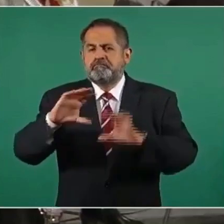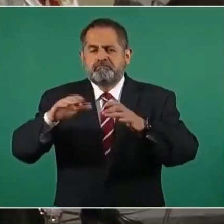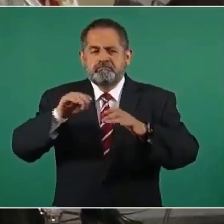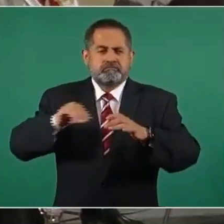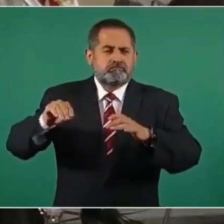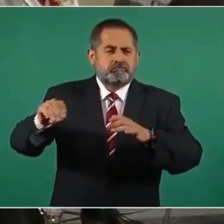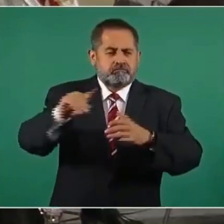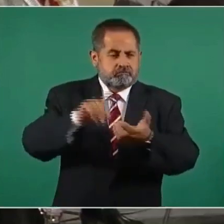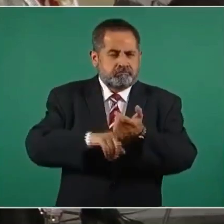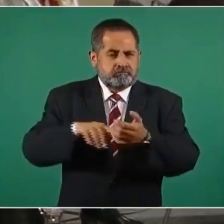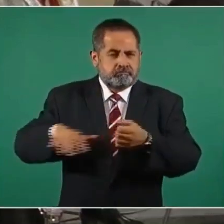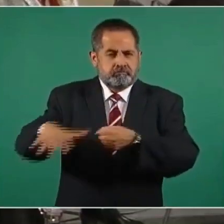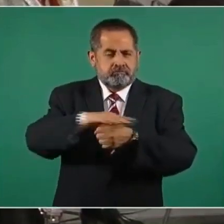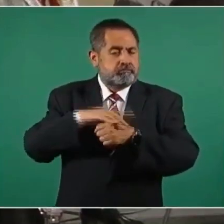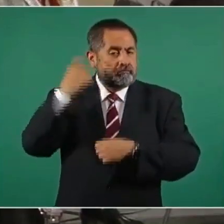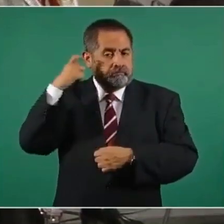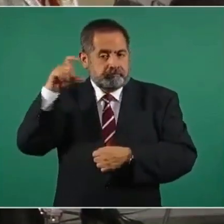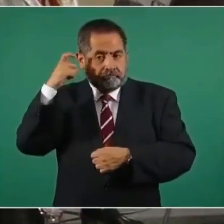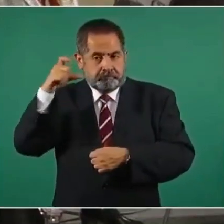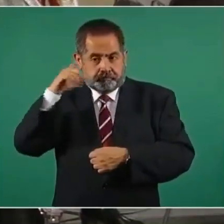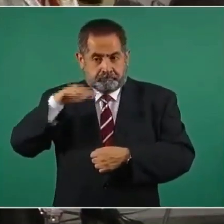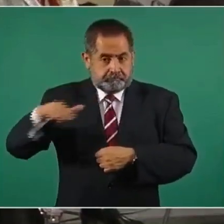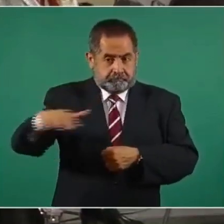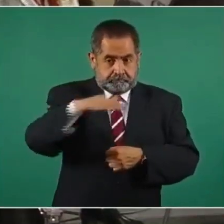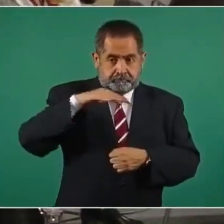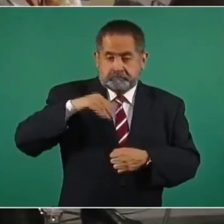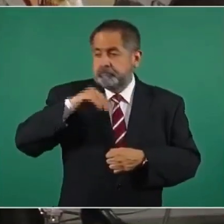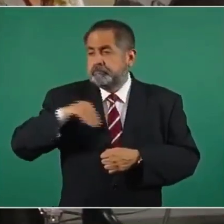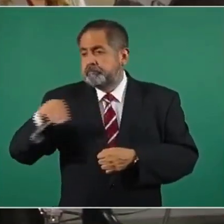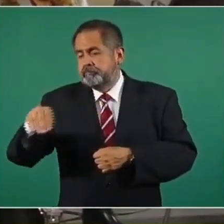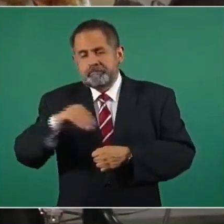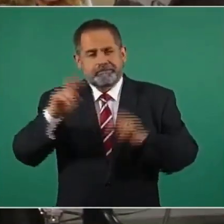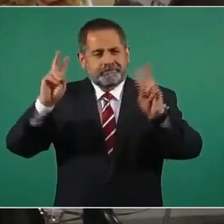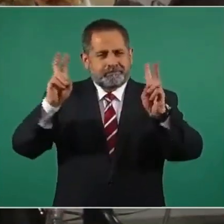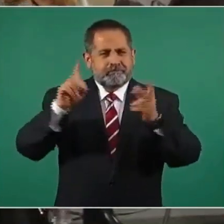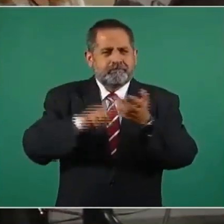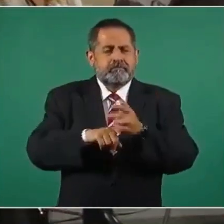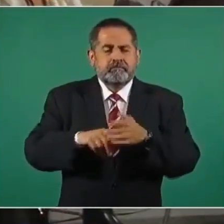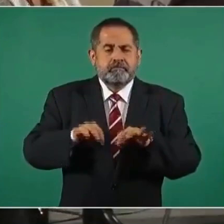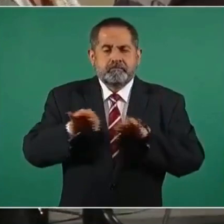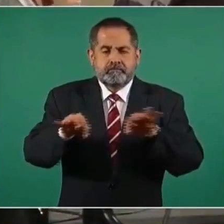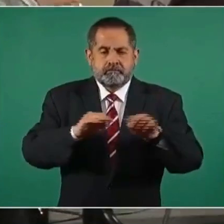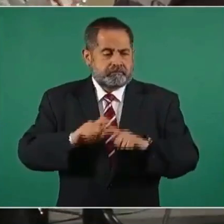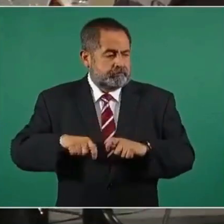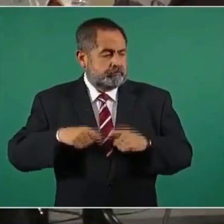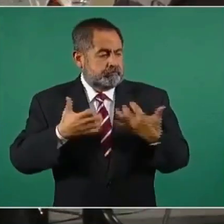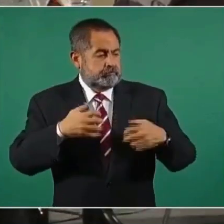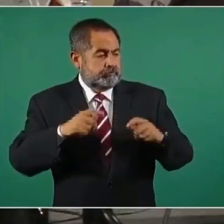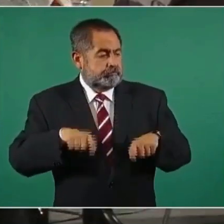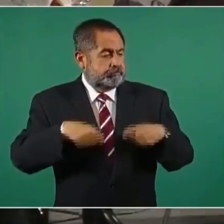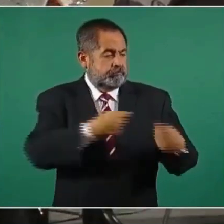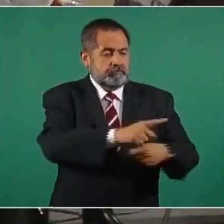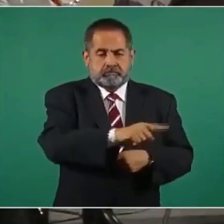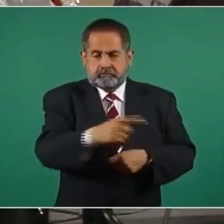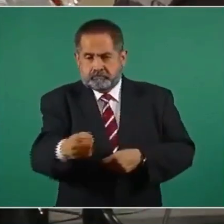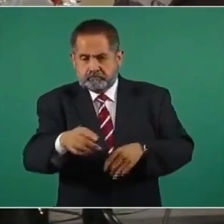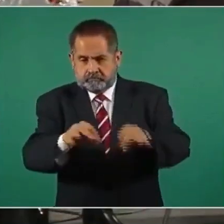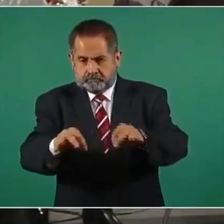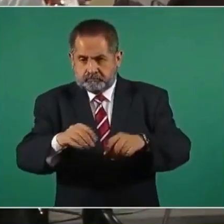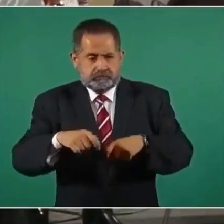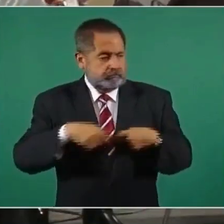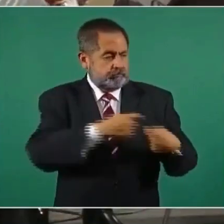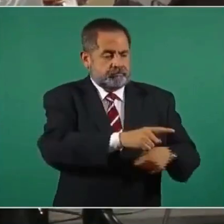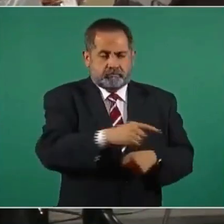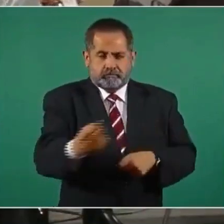estado de la ciudad de Querétaro, viendo lo del tema de outsourcing, y me he topado con algunas empresas que son